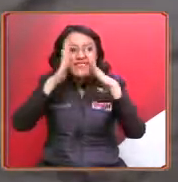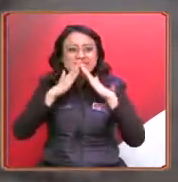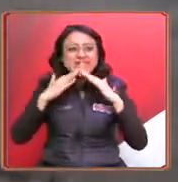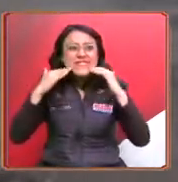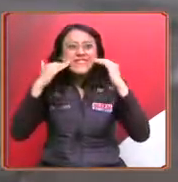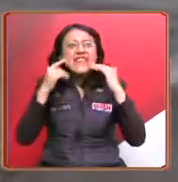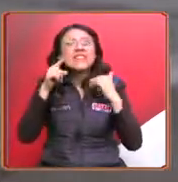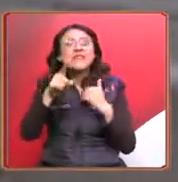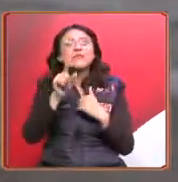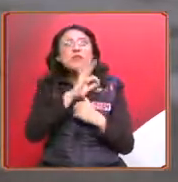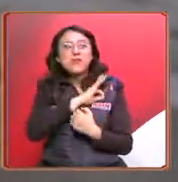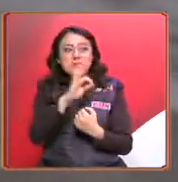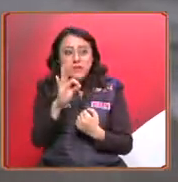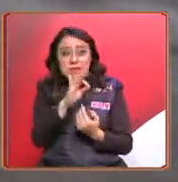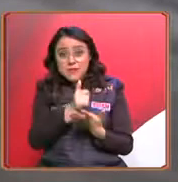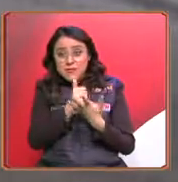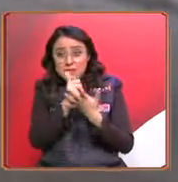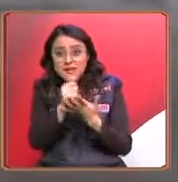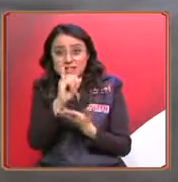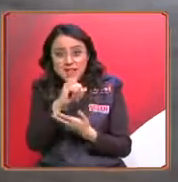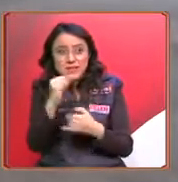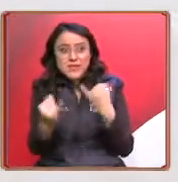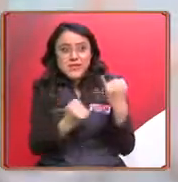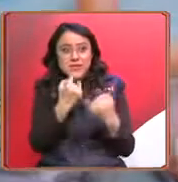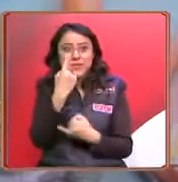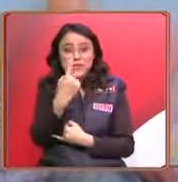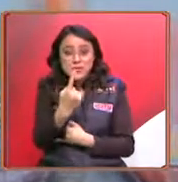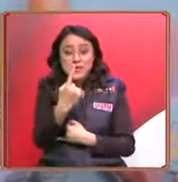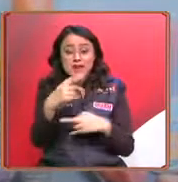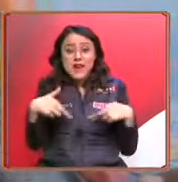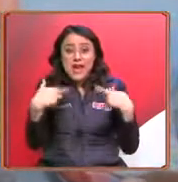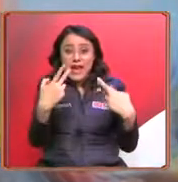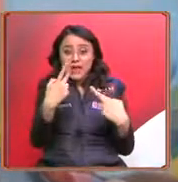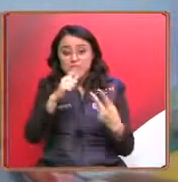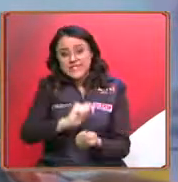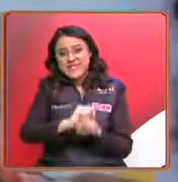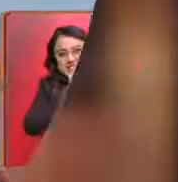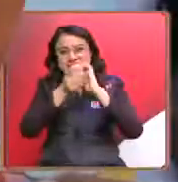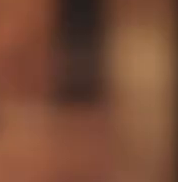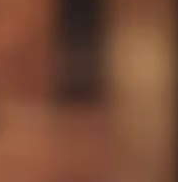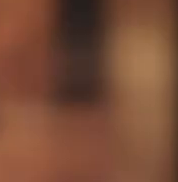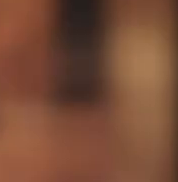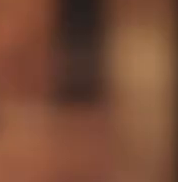tú puedes ayudarnos. Juguetón, un regalo, una sonrisa.